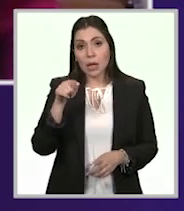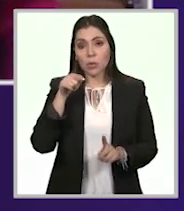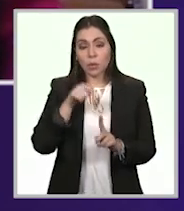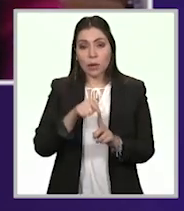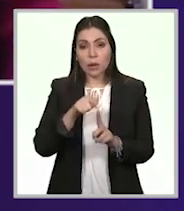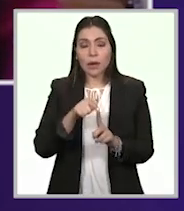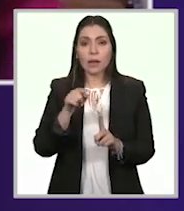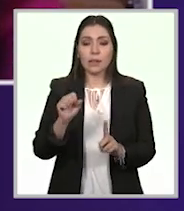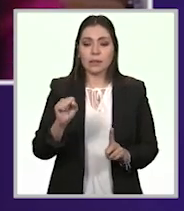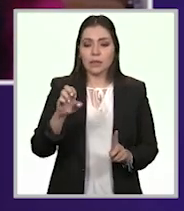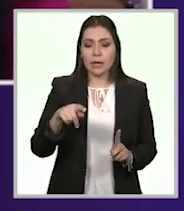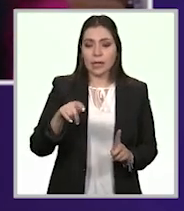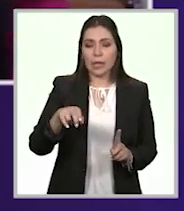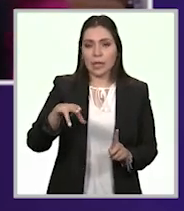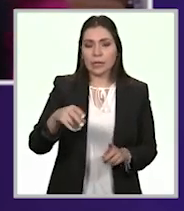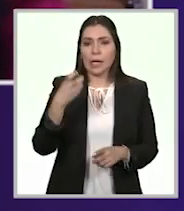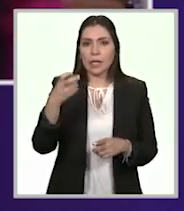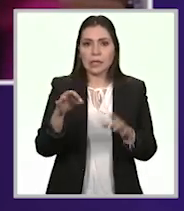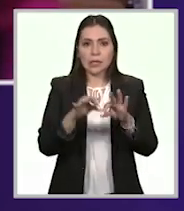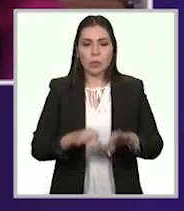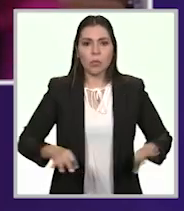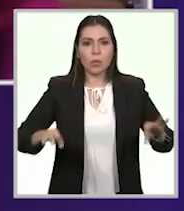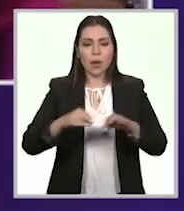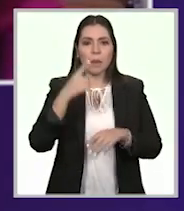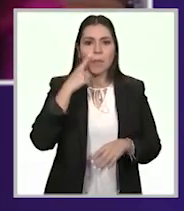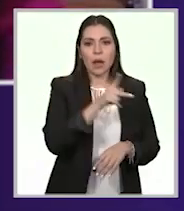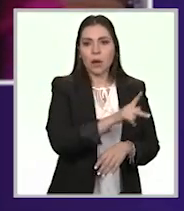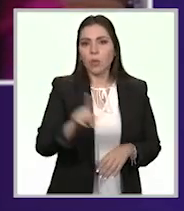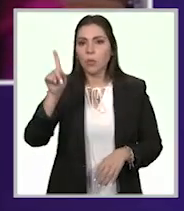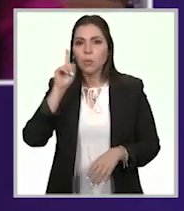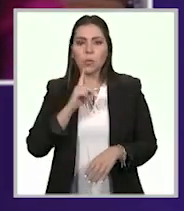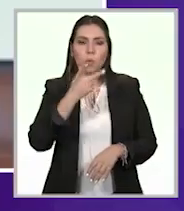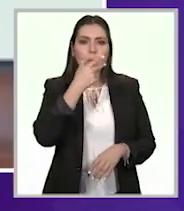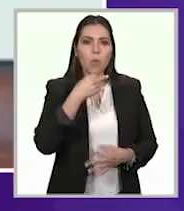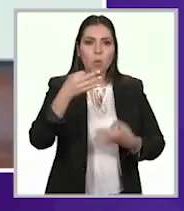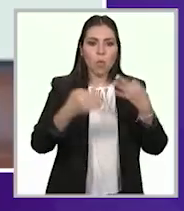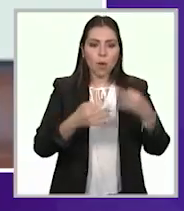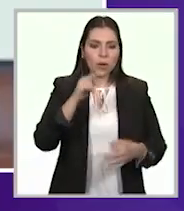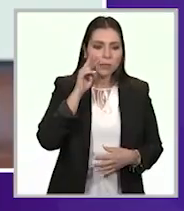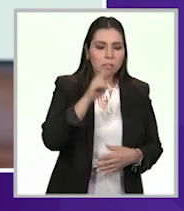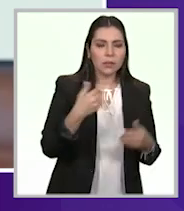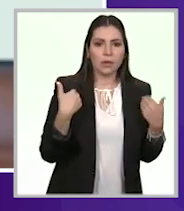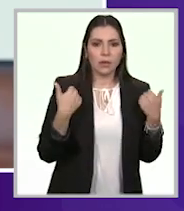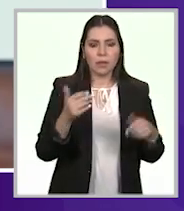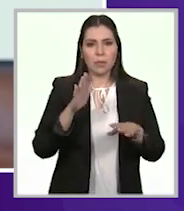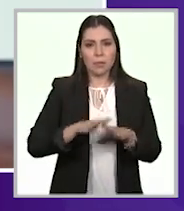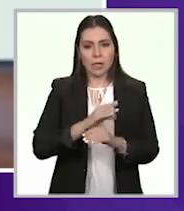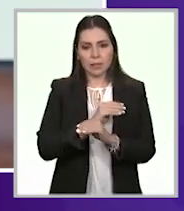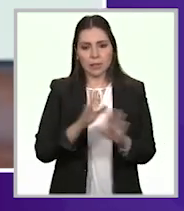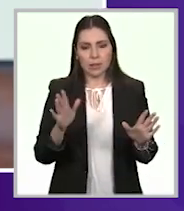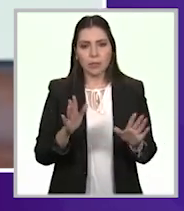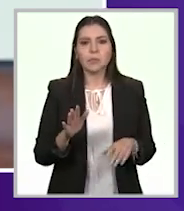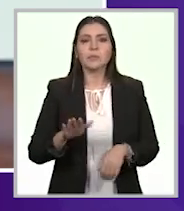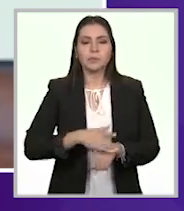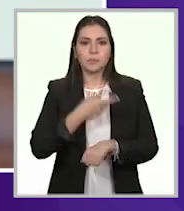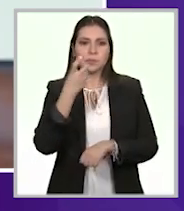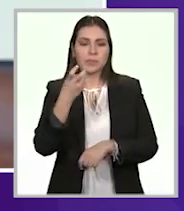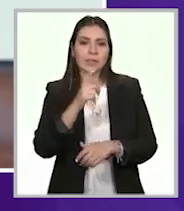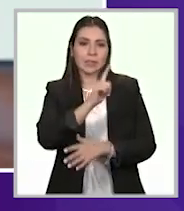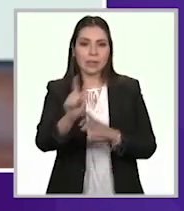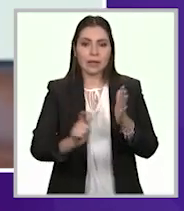los precedentes y lo que es vinculante para los demás jueces y juezas. Entonces, en ese sentido, la reforma